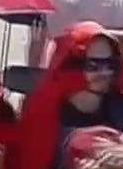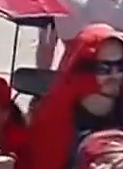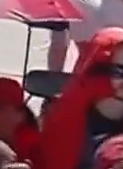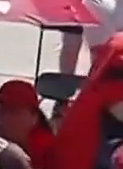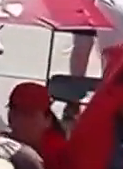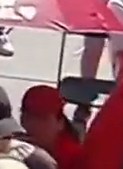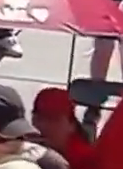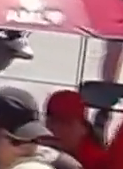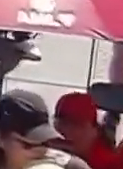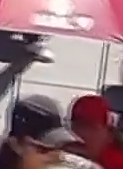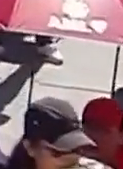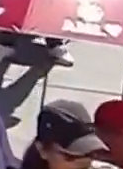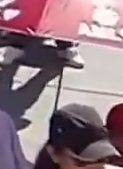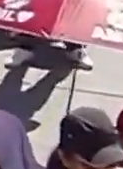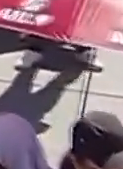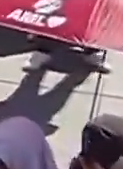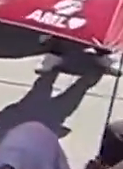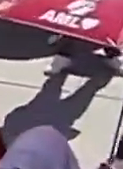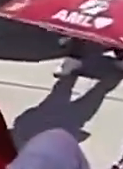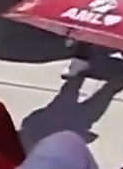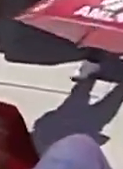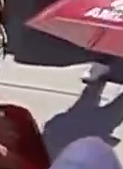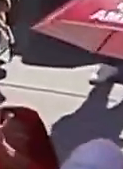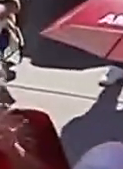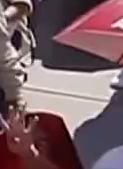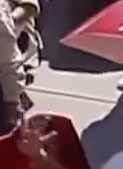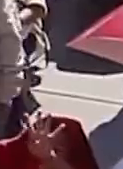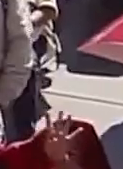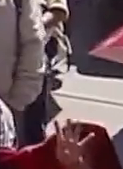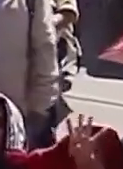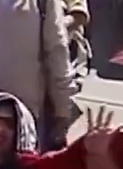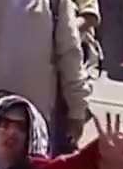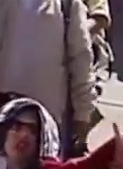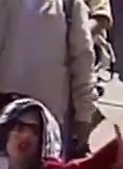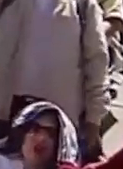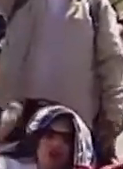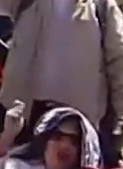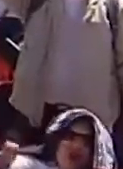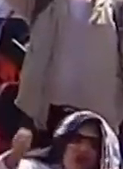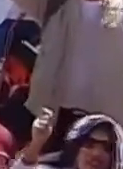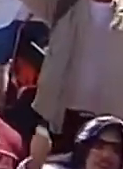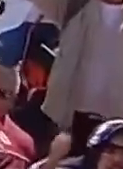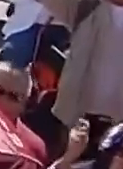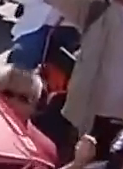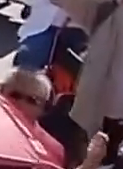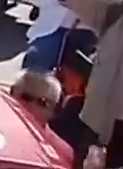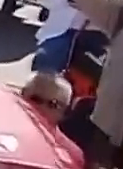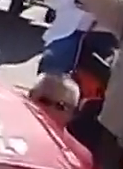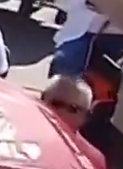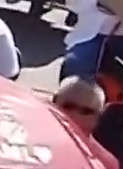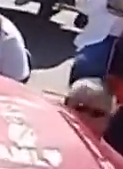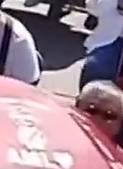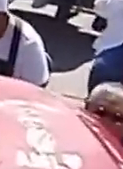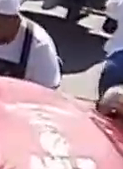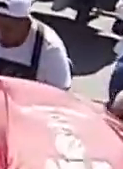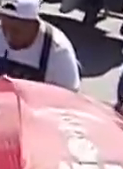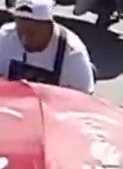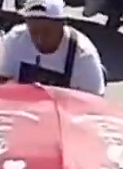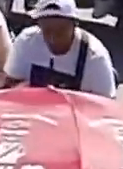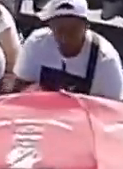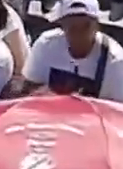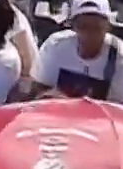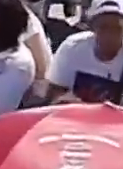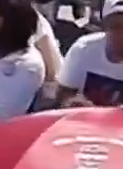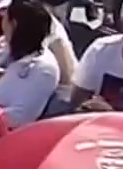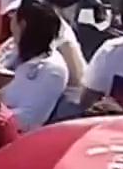Congreso en materia de combate a la corrupción, la Ley de Austeridad Republicana, la de extinción de dominio y la reforma al artículo 28 de la